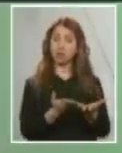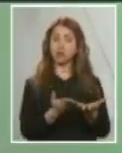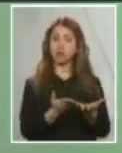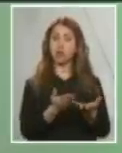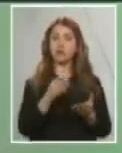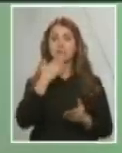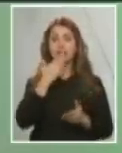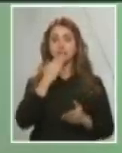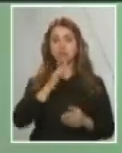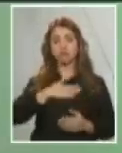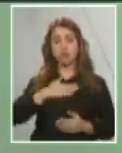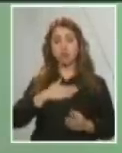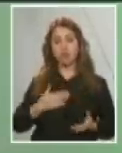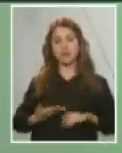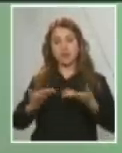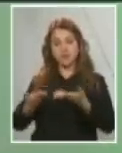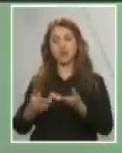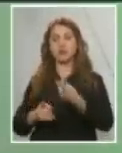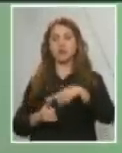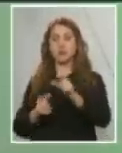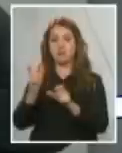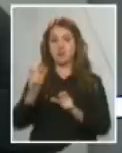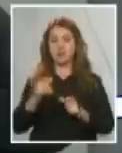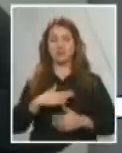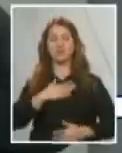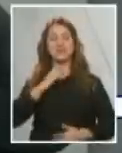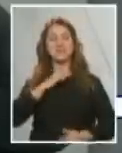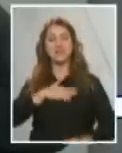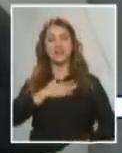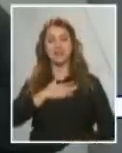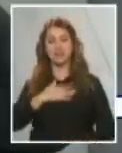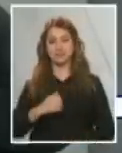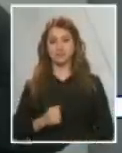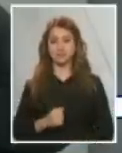el talento propio al servicio de otro.